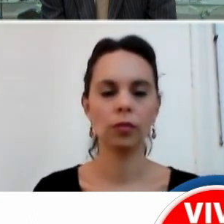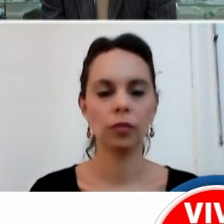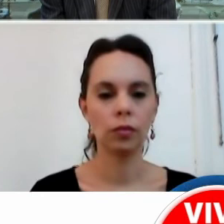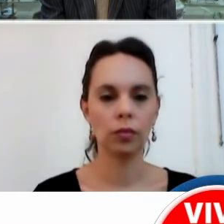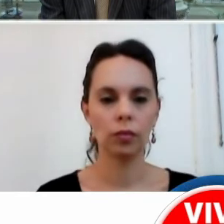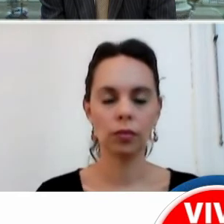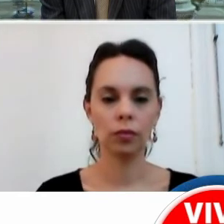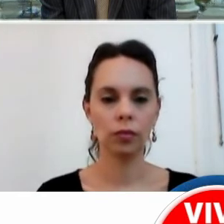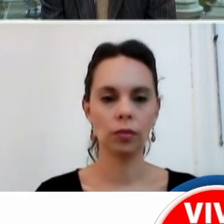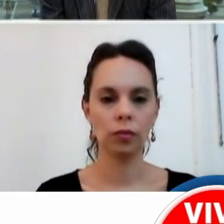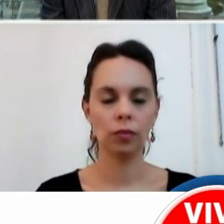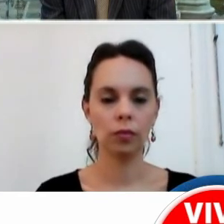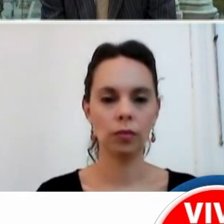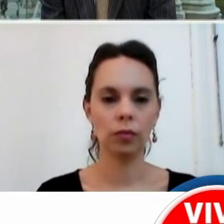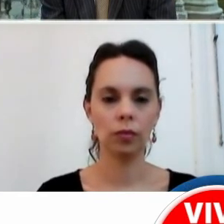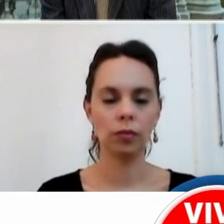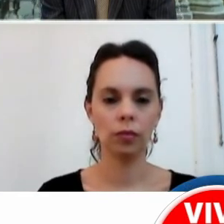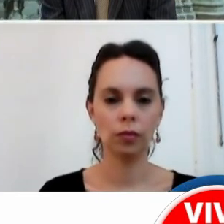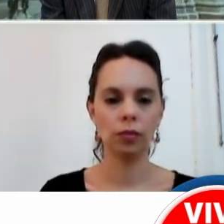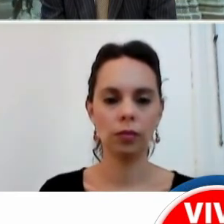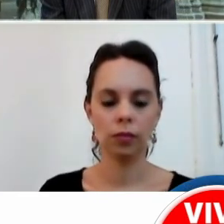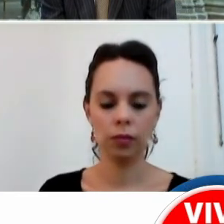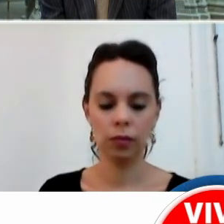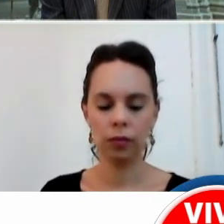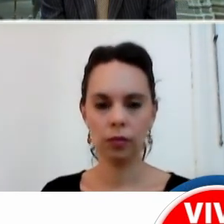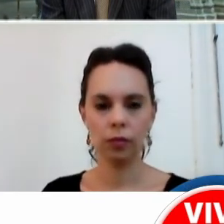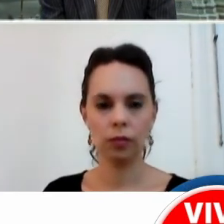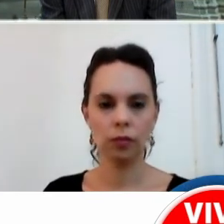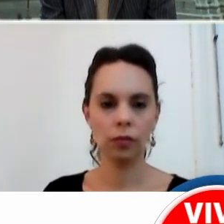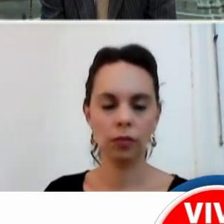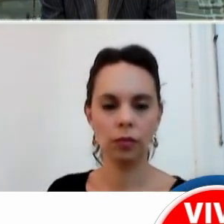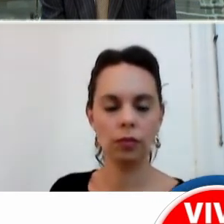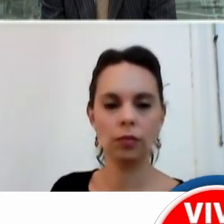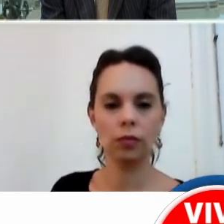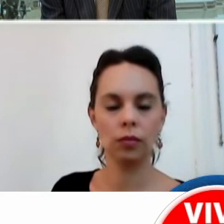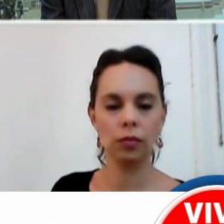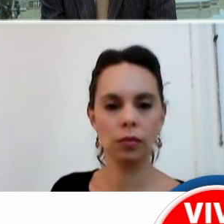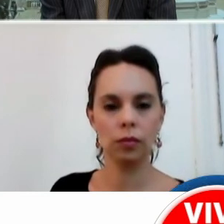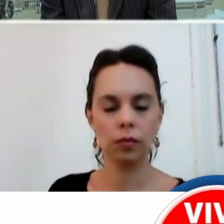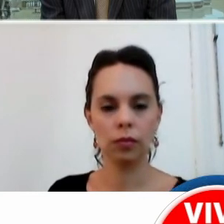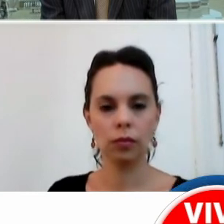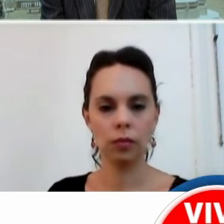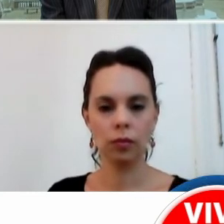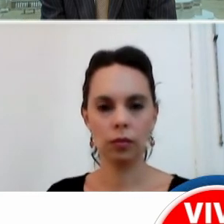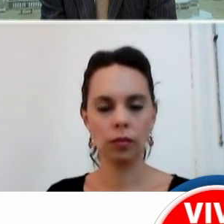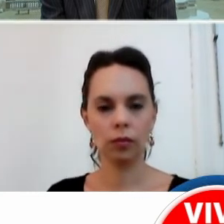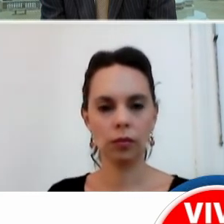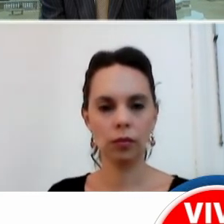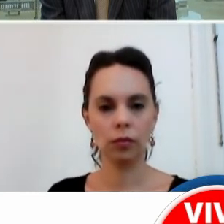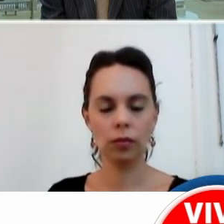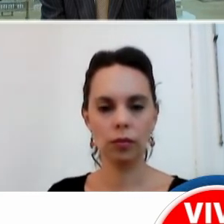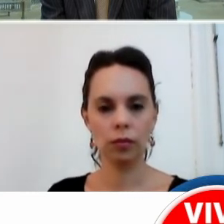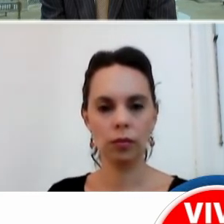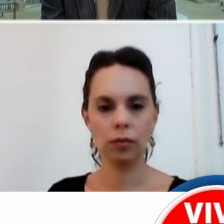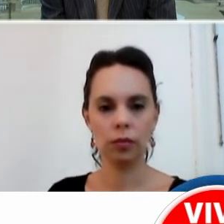nos considera, a los que uno quiere y a los que uno no quiere, porque eso es un principio universal que